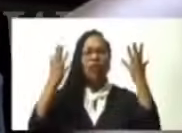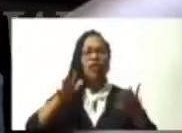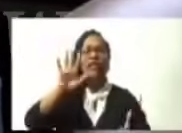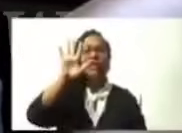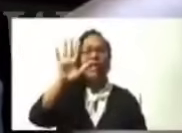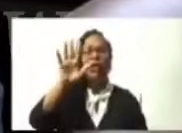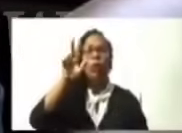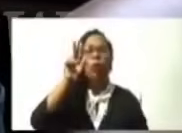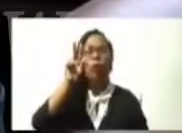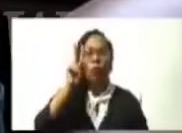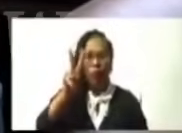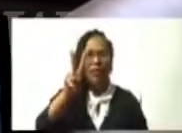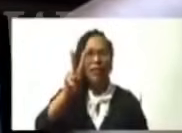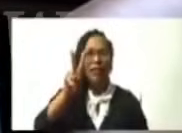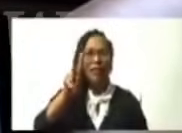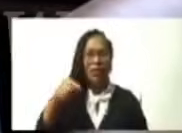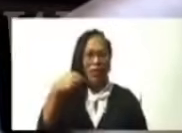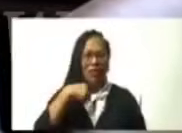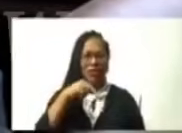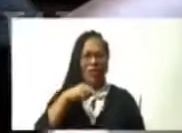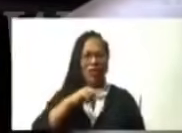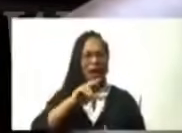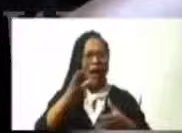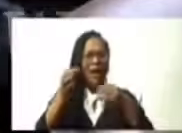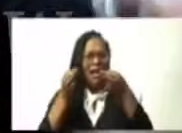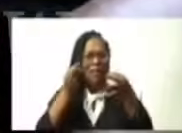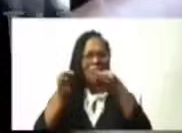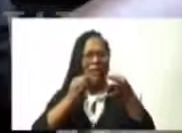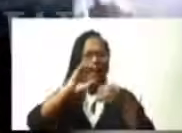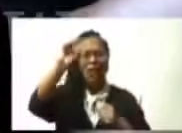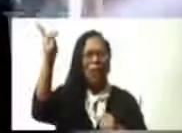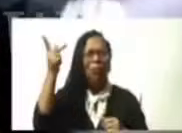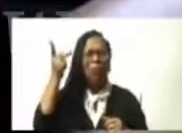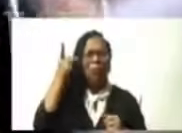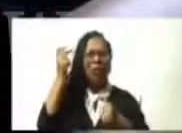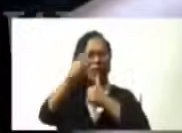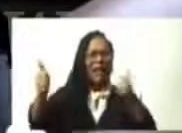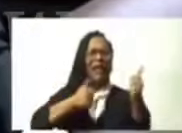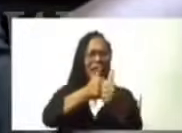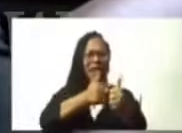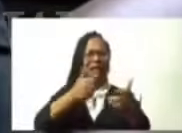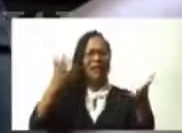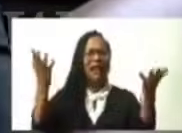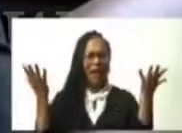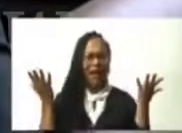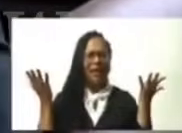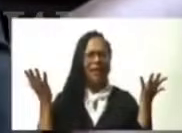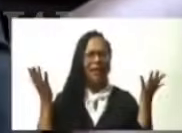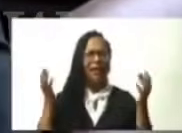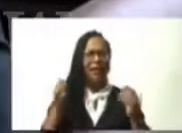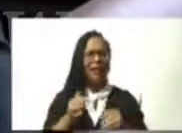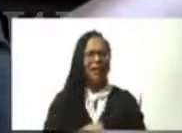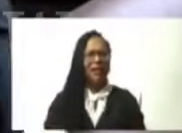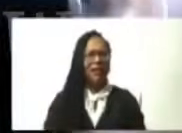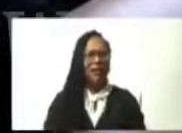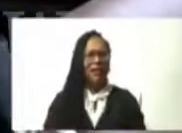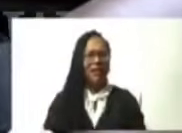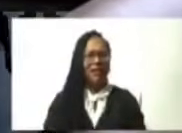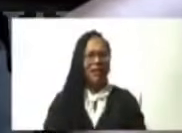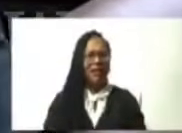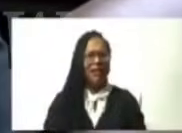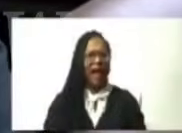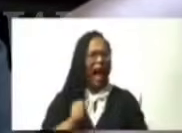de politiquería barata. Aquí hay una deuda social acumulada por años.